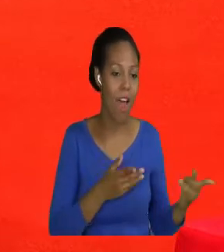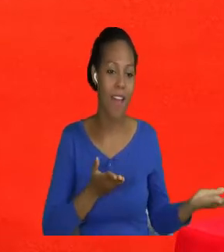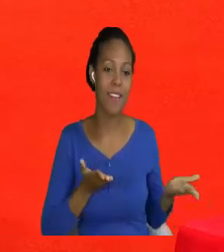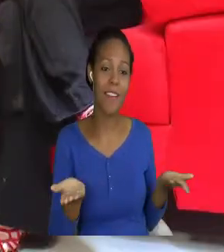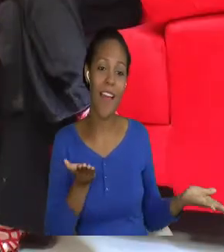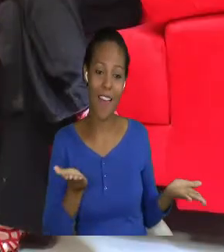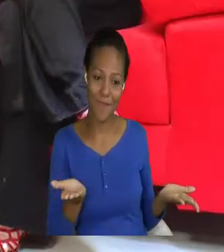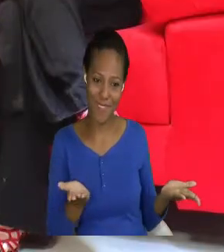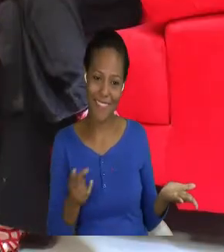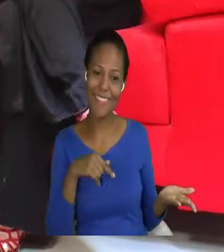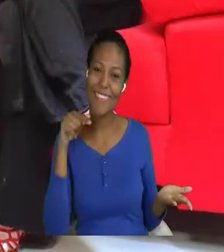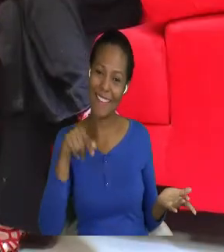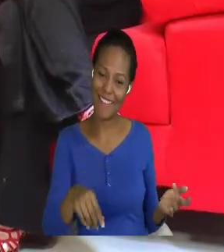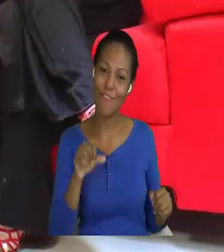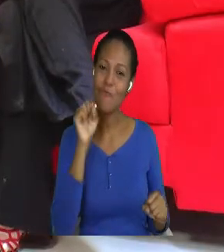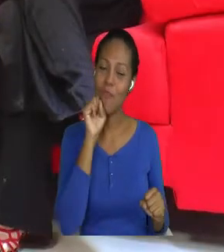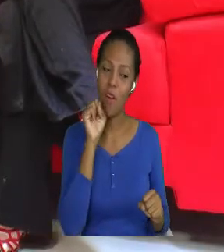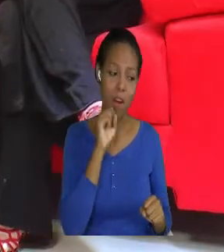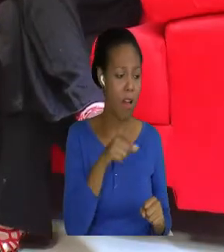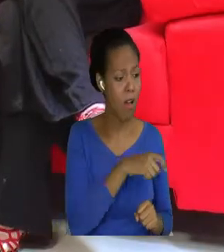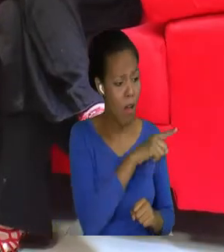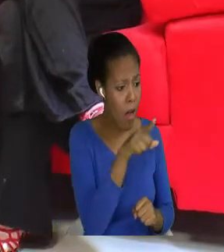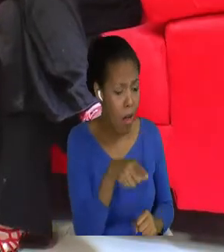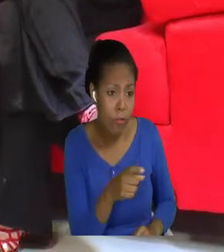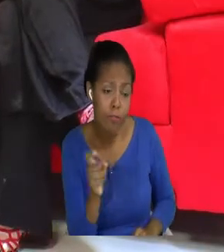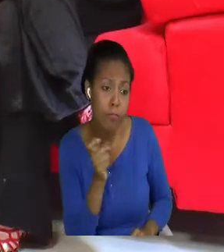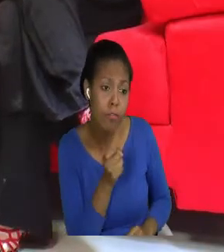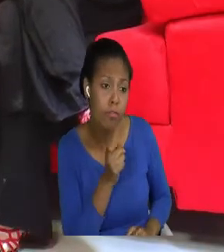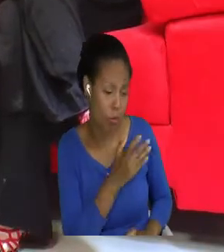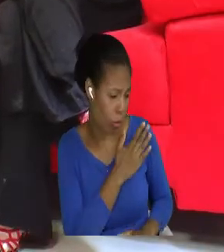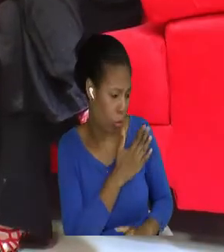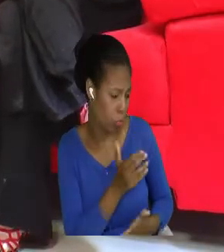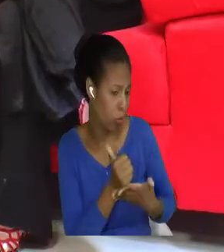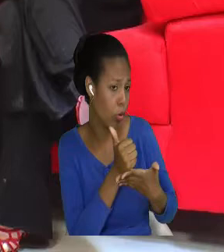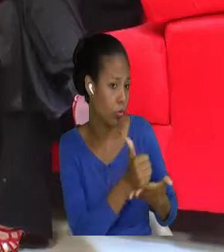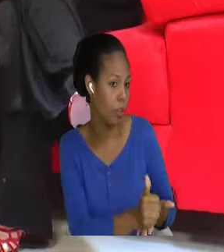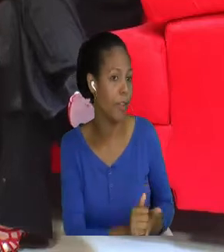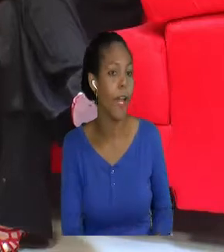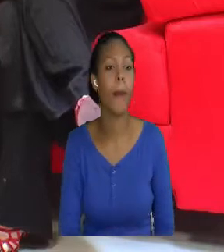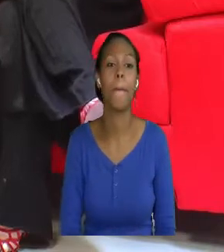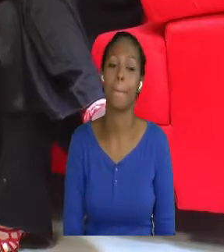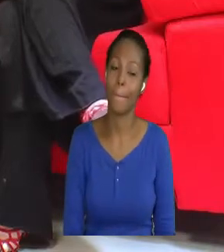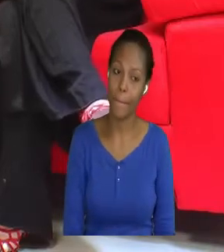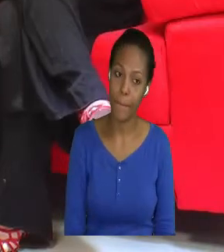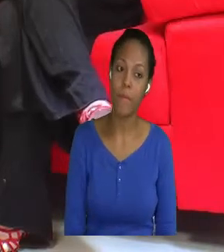población vulnerable que no tenga. Claro que sí. Bueno, precisamente eso era lo que le iba a preguntar a ustedes.